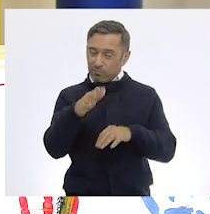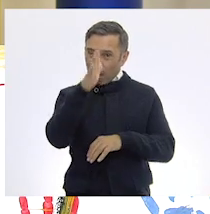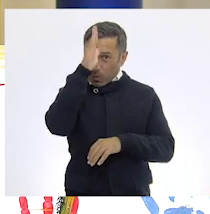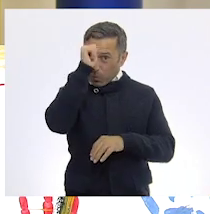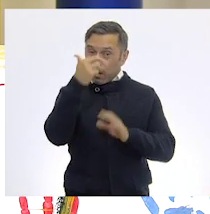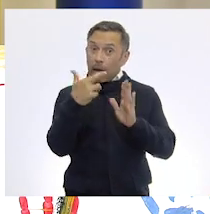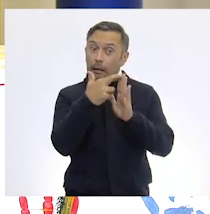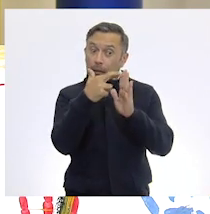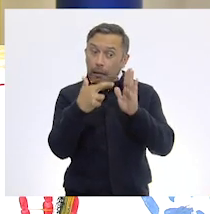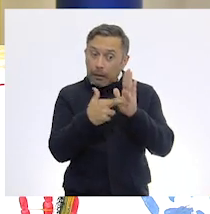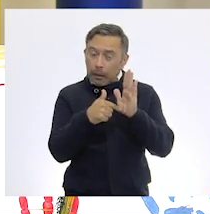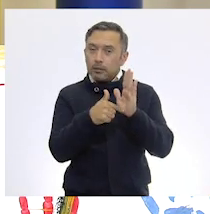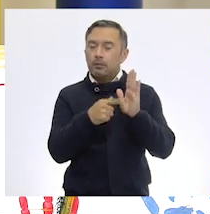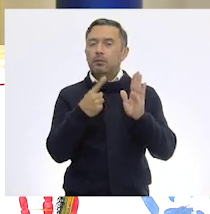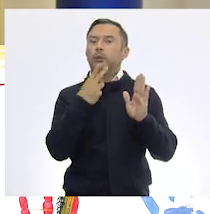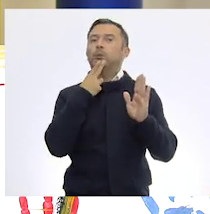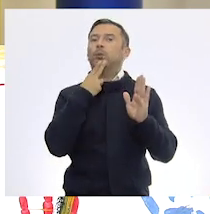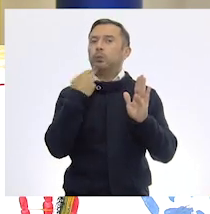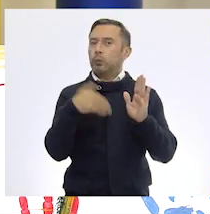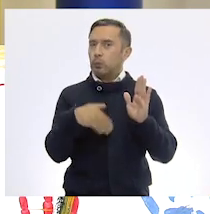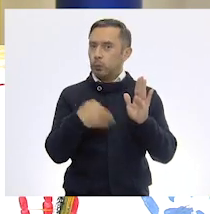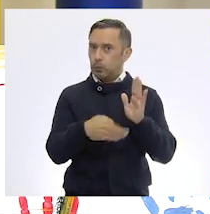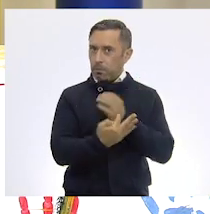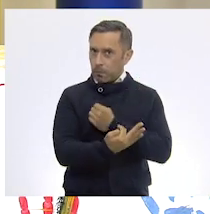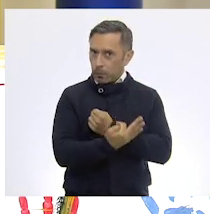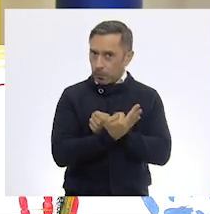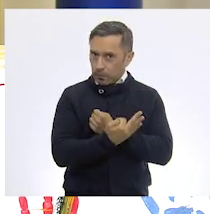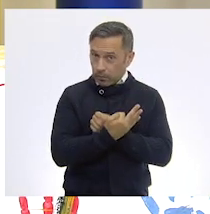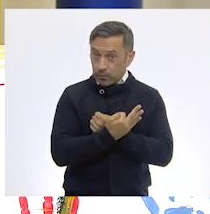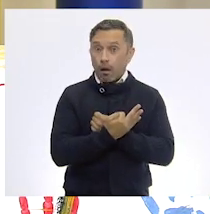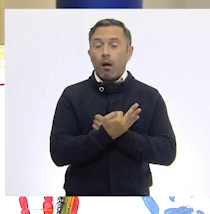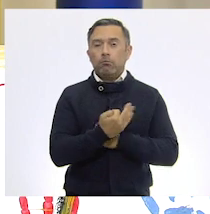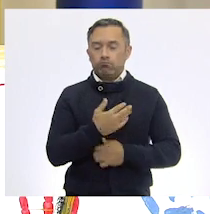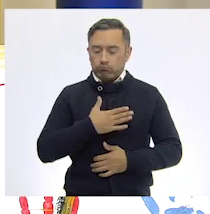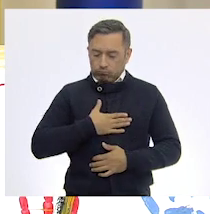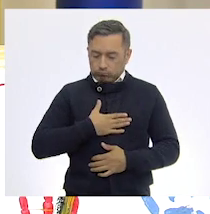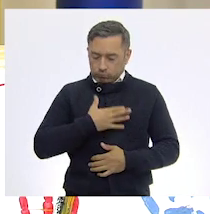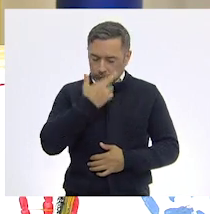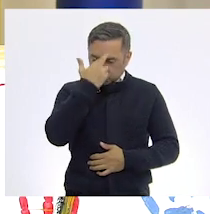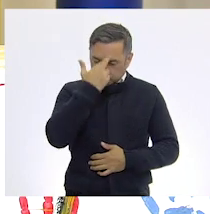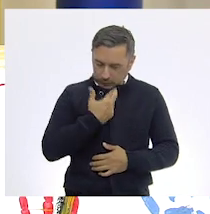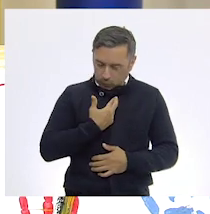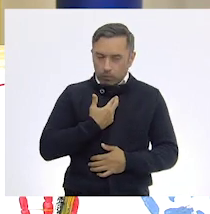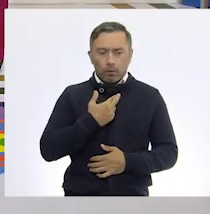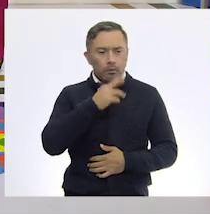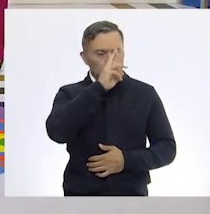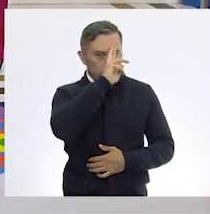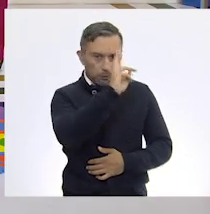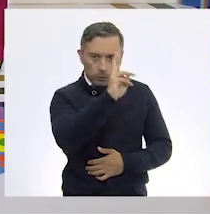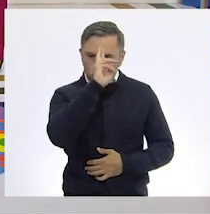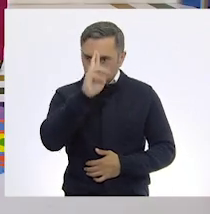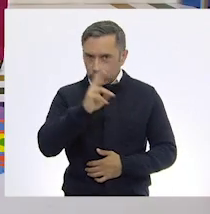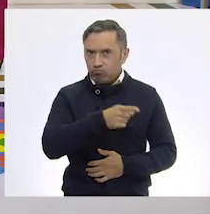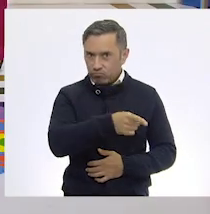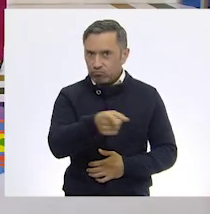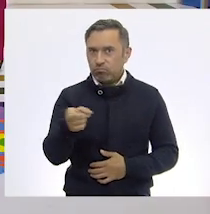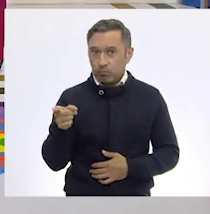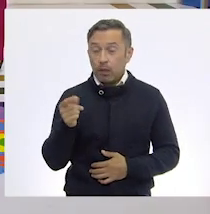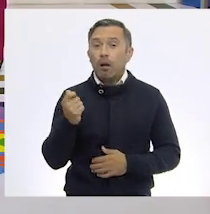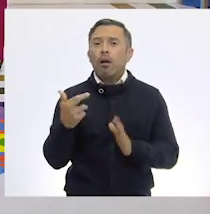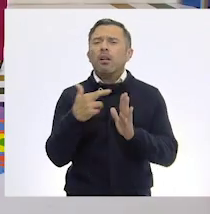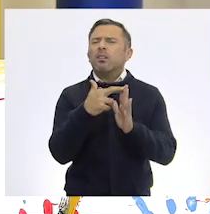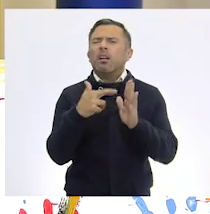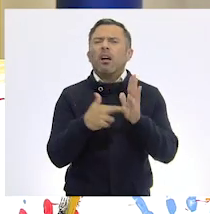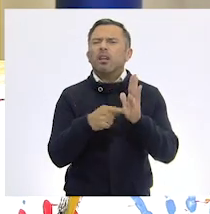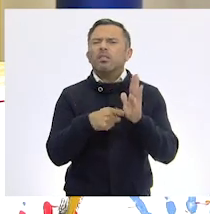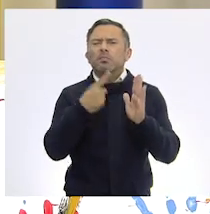protegen y nos ayudan a respetarnos a nosotros mismos y a los demás. Las reglas sirven, pues,